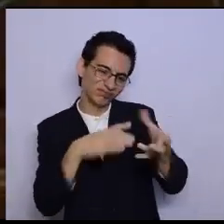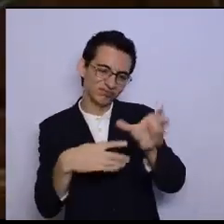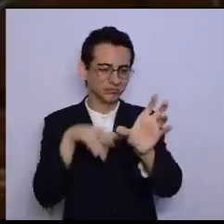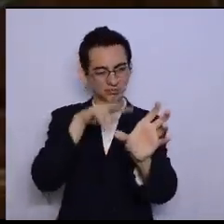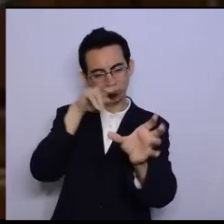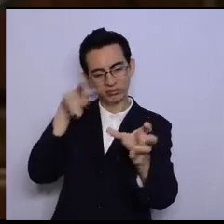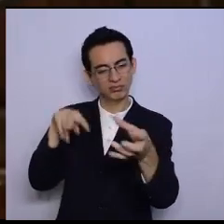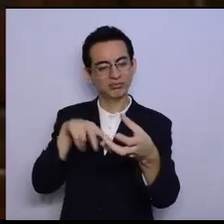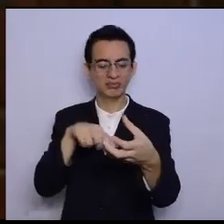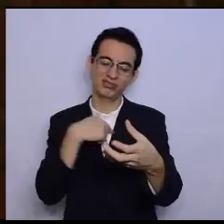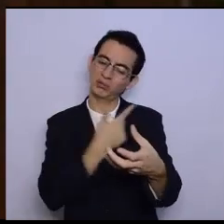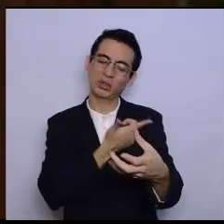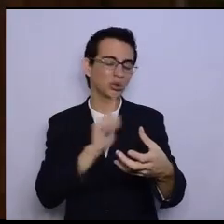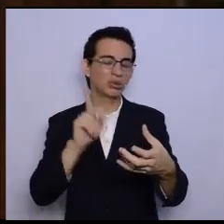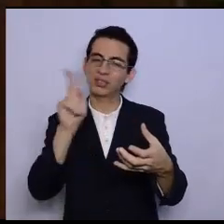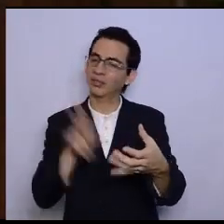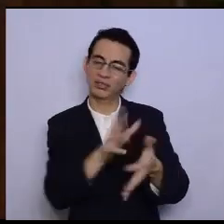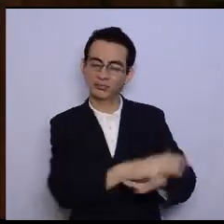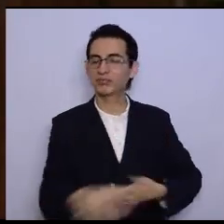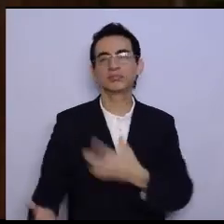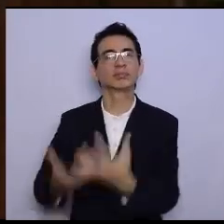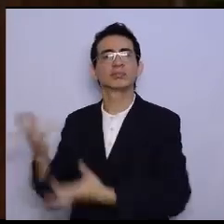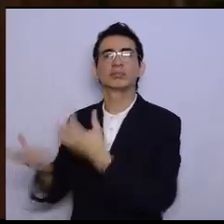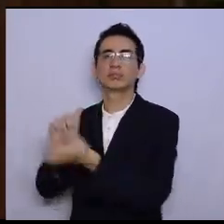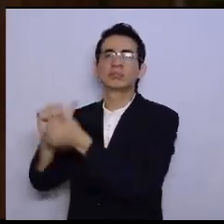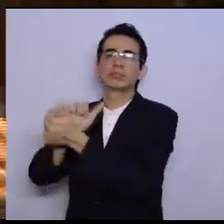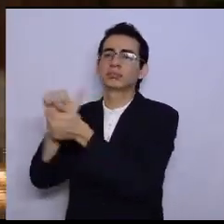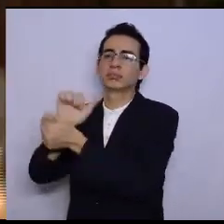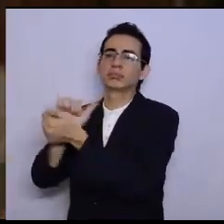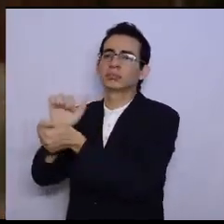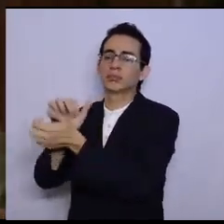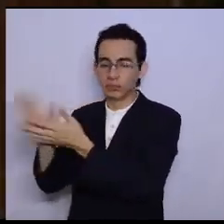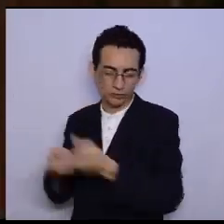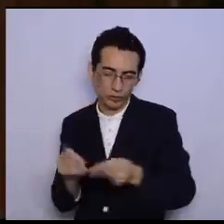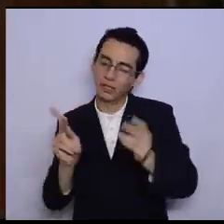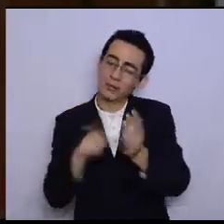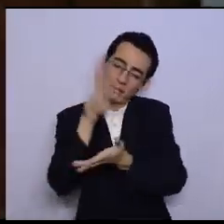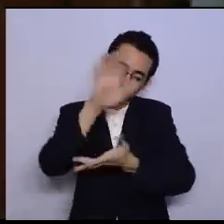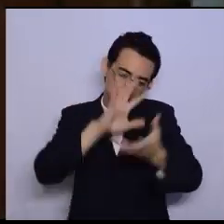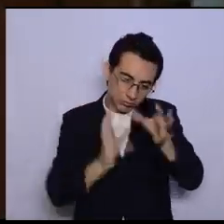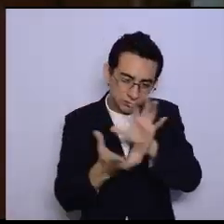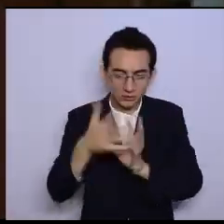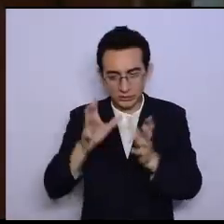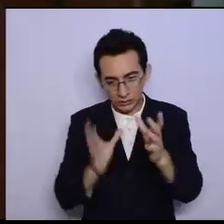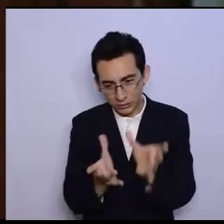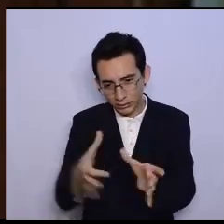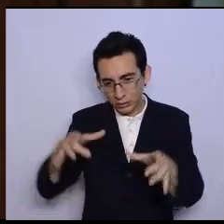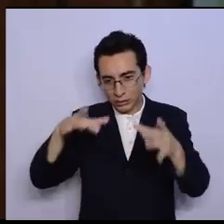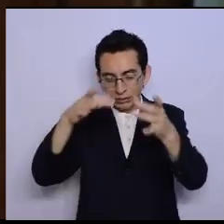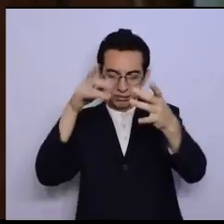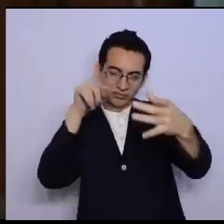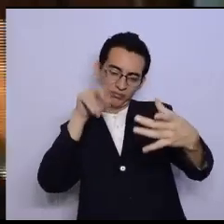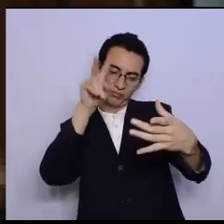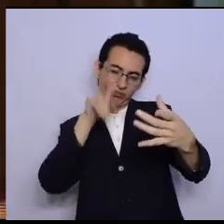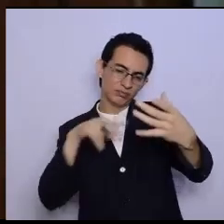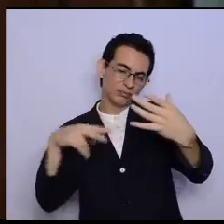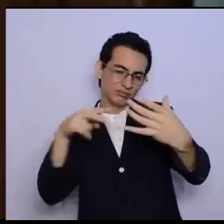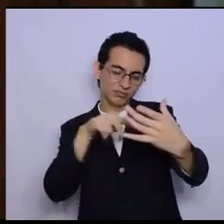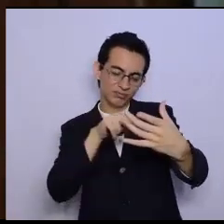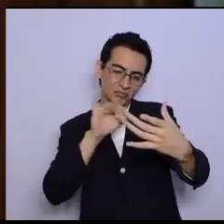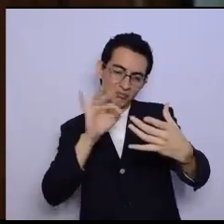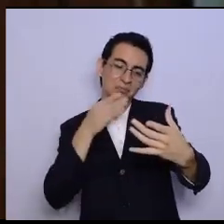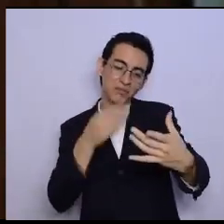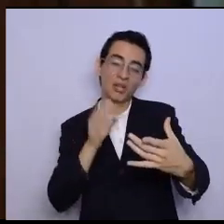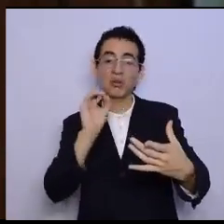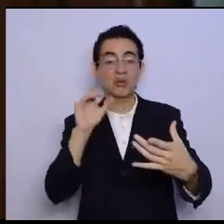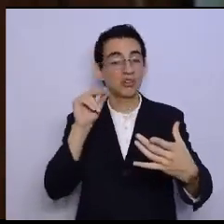la corte del faraón, heredero legítimo al trono, aunque haya sido por adopción, pero era heredero legítimo al